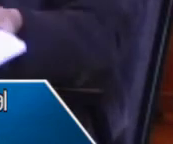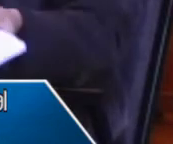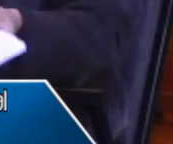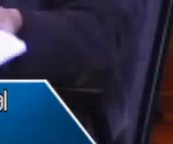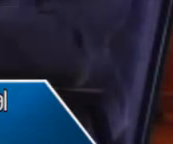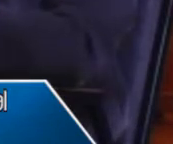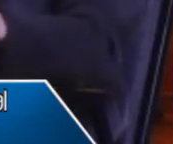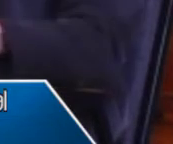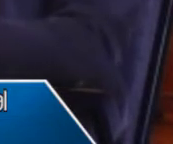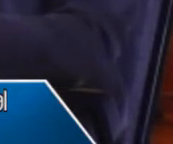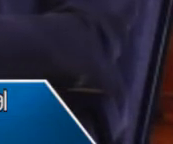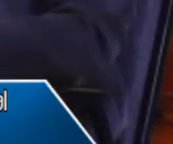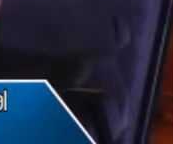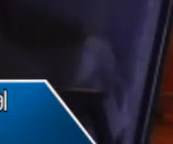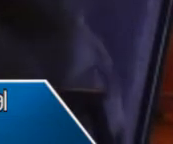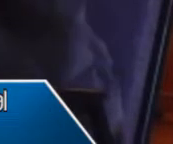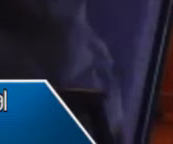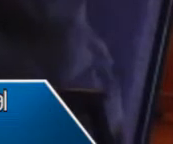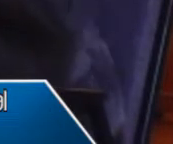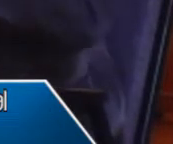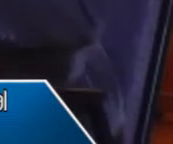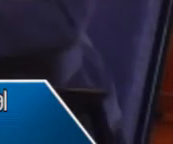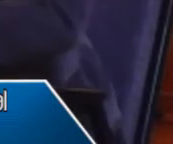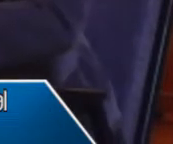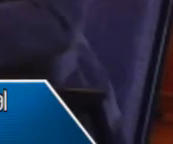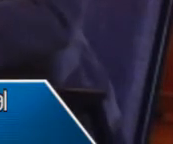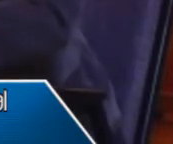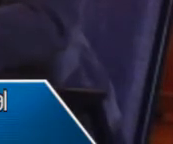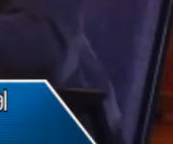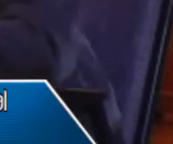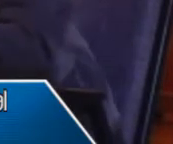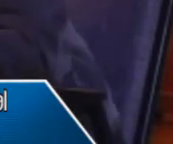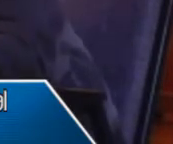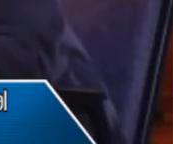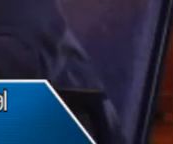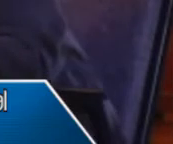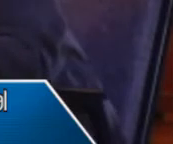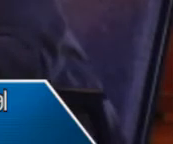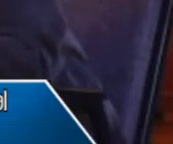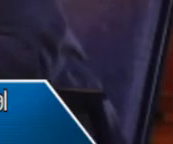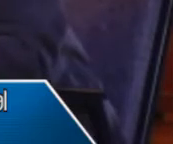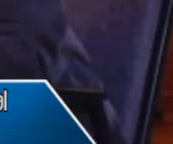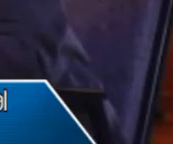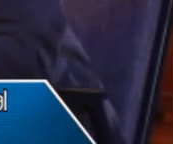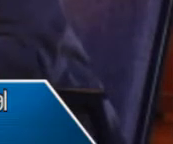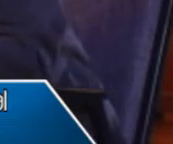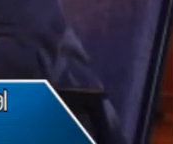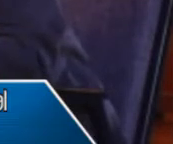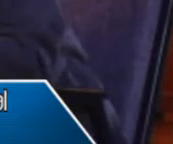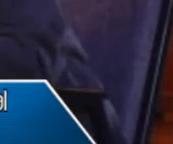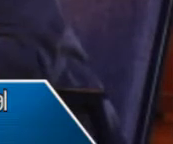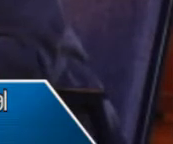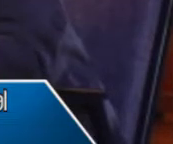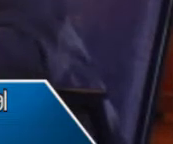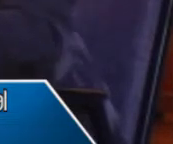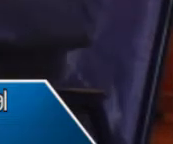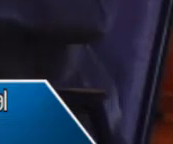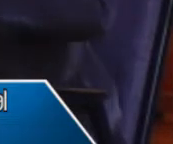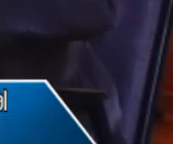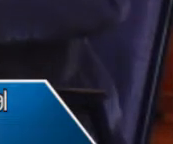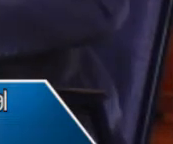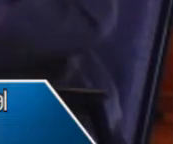propuesta por las razones que aquí están descritas. Primero, que